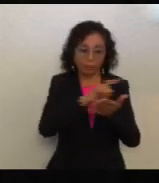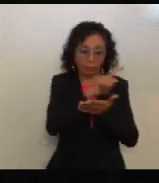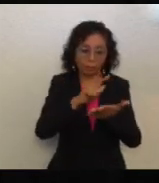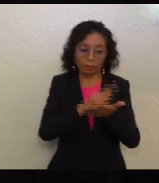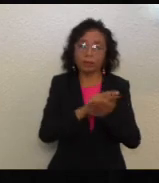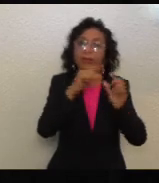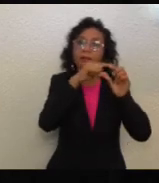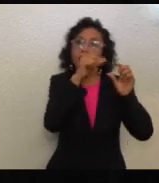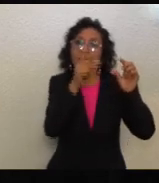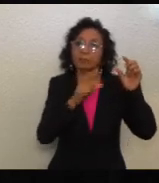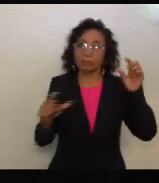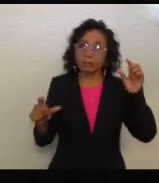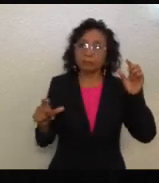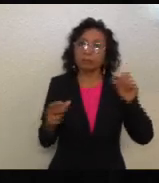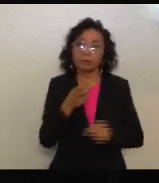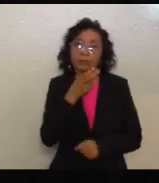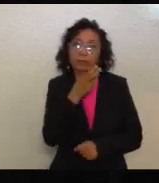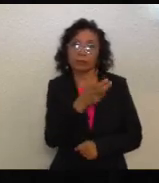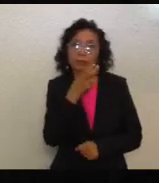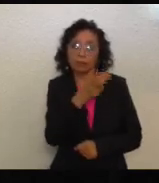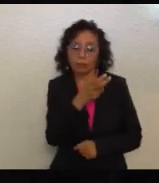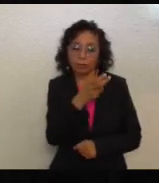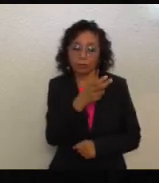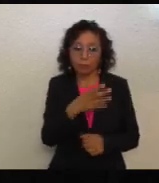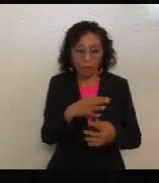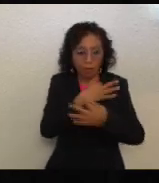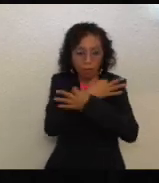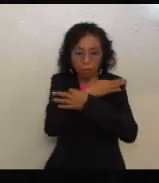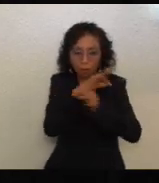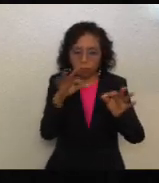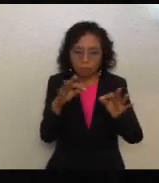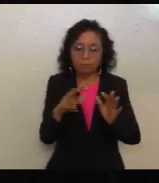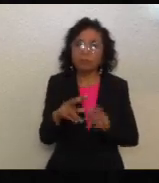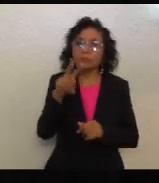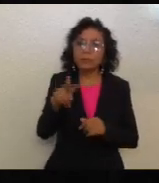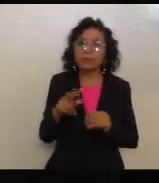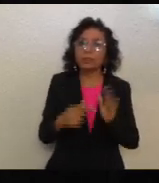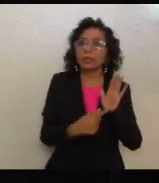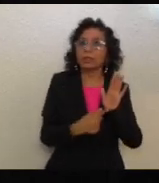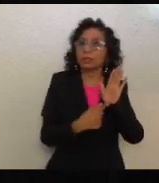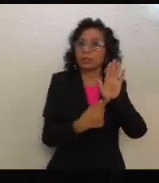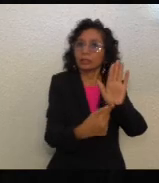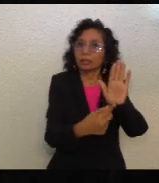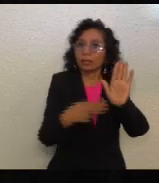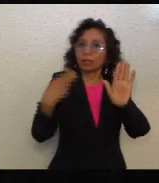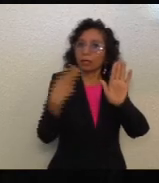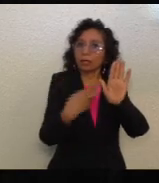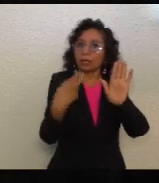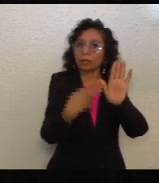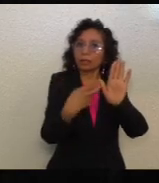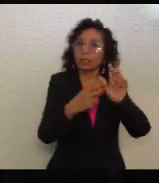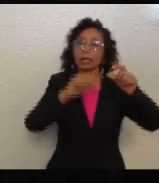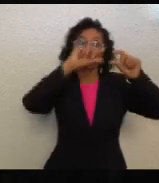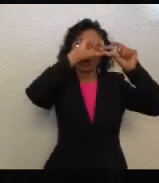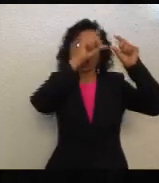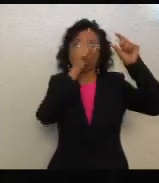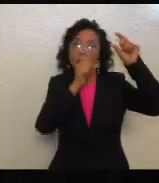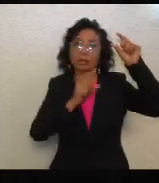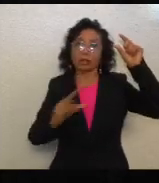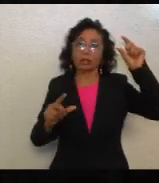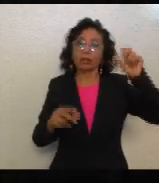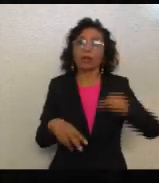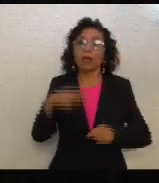de los Estados Unidos Mexicanos y para la debida publicación y observancia, expido el presente decreto en la residencia del Poder Ejecutivo Federal en la